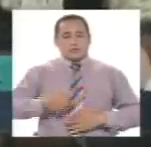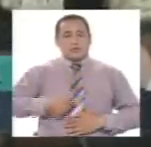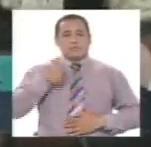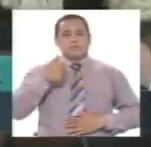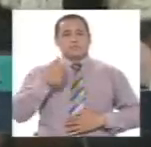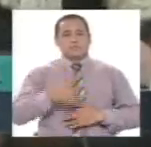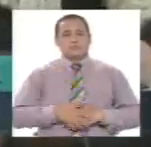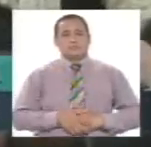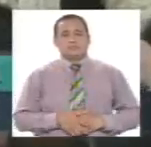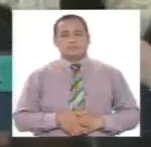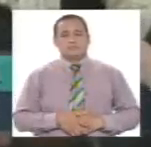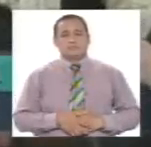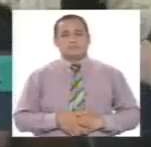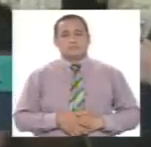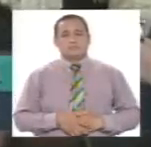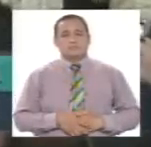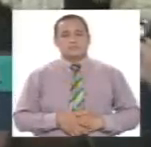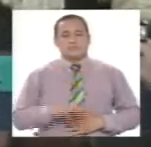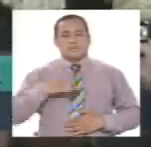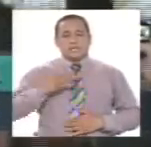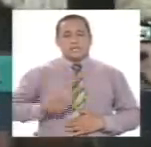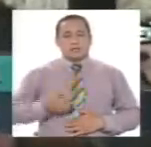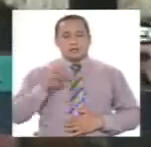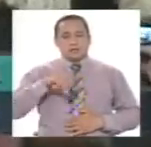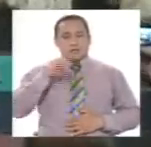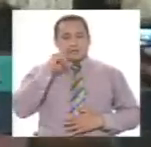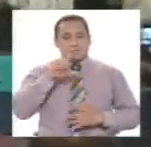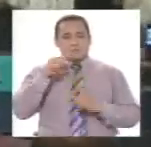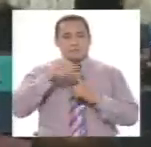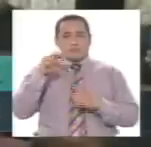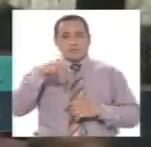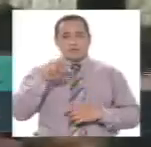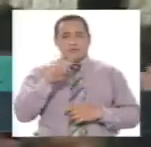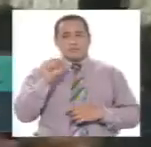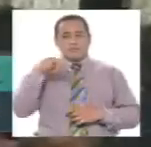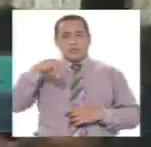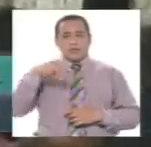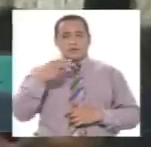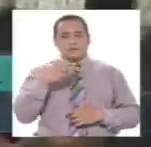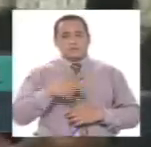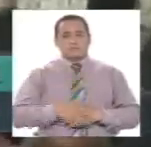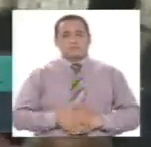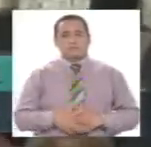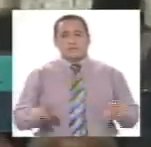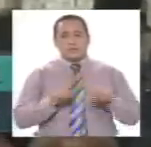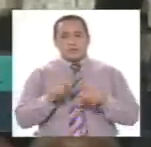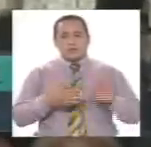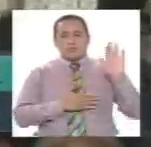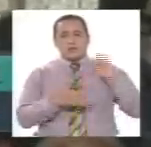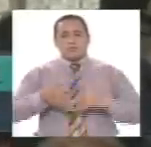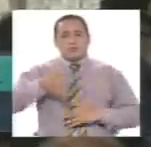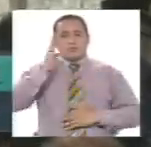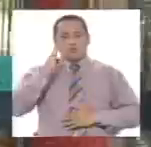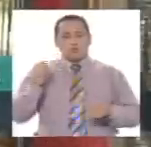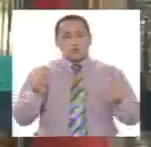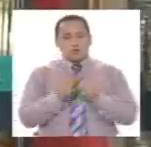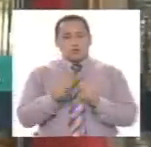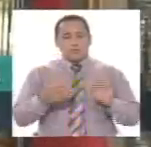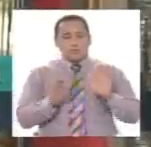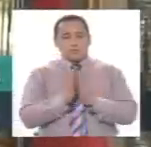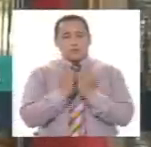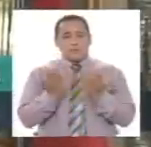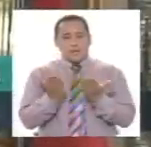Consejo de Ministros. Señor Milton von Hesse Lacerna, juráis por Dios y estos santos